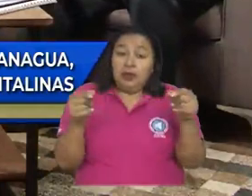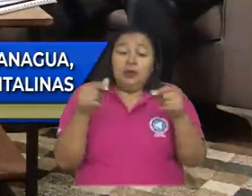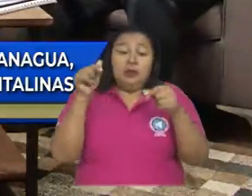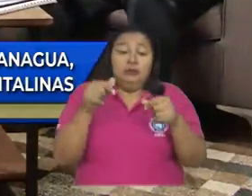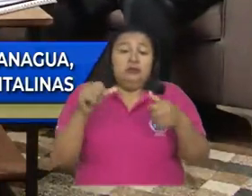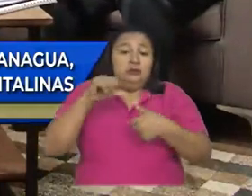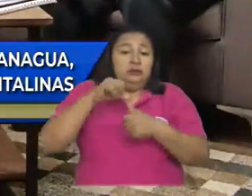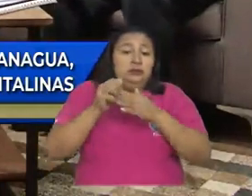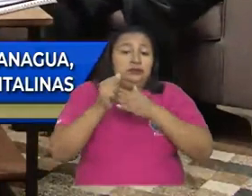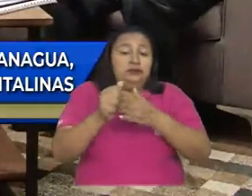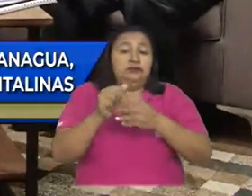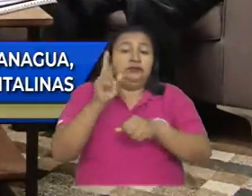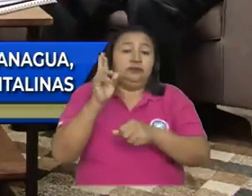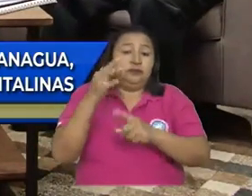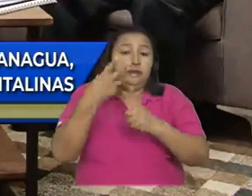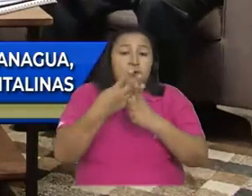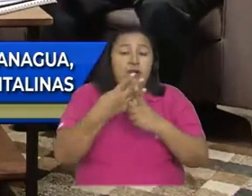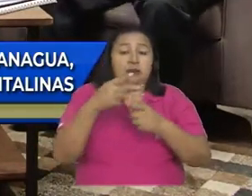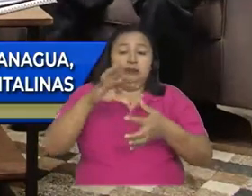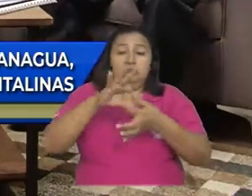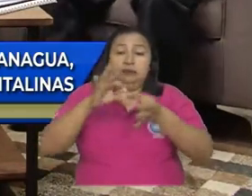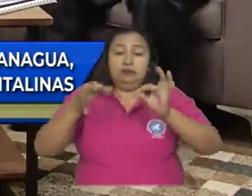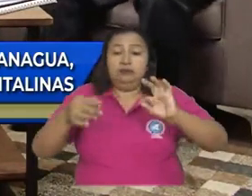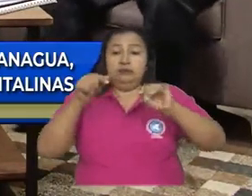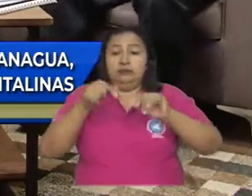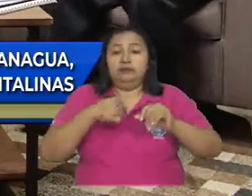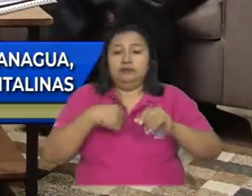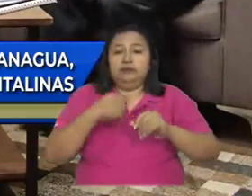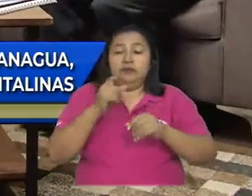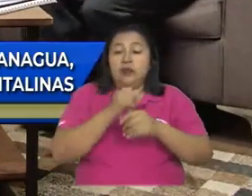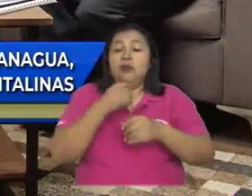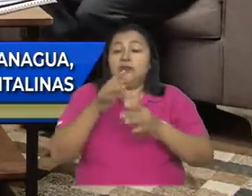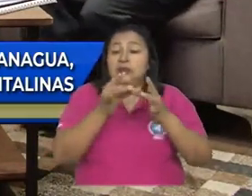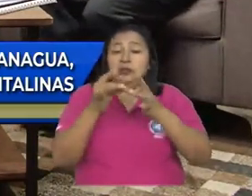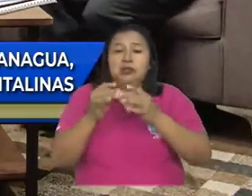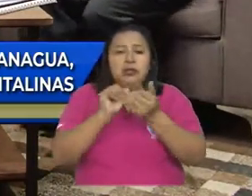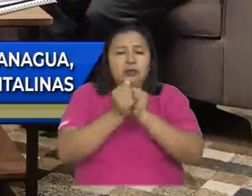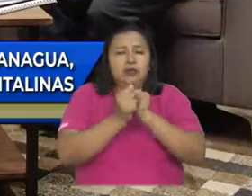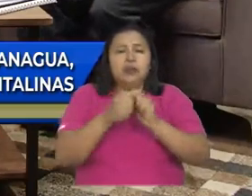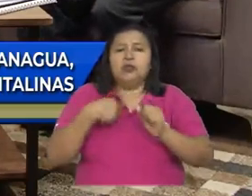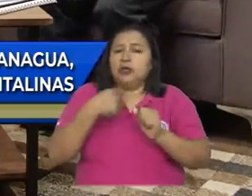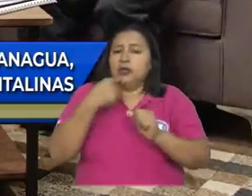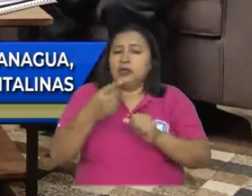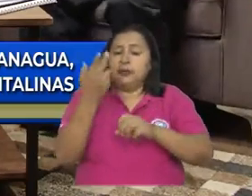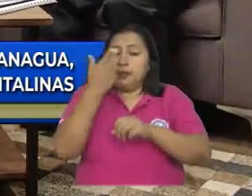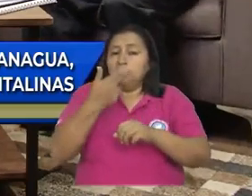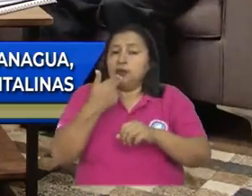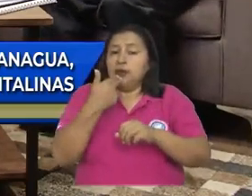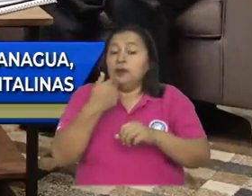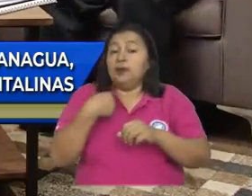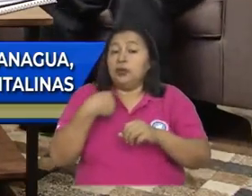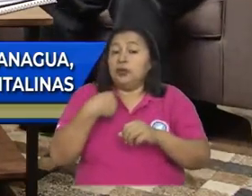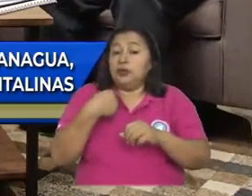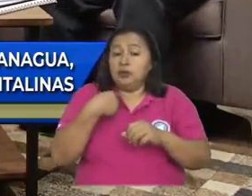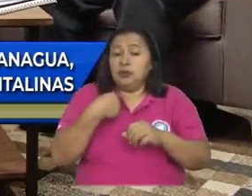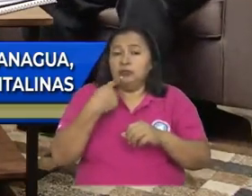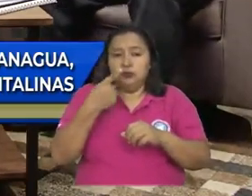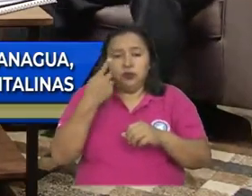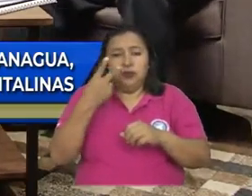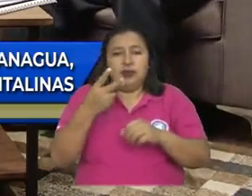referente regional. Usted mencionaba algunas cadenas de transmisión exclusiva de deporte. Yo le hacía la consulta porque pues a